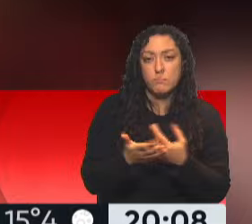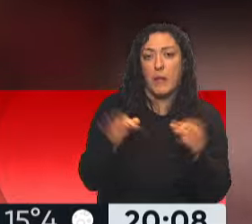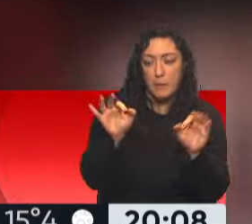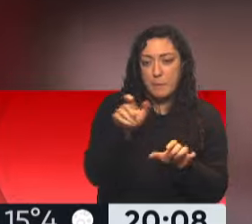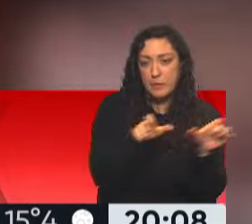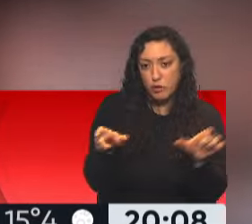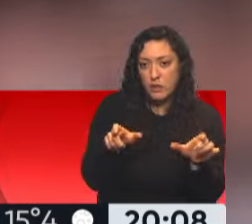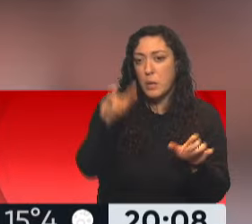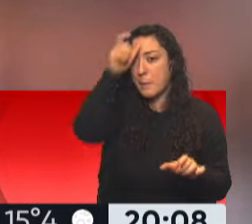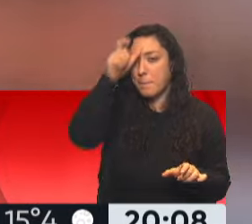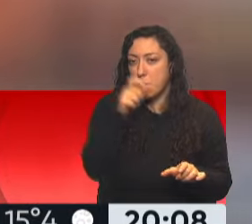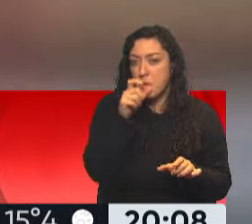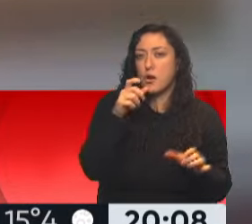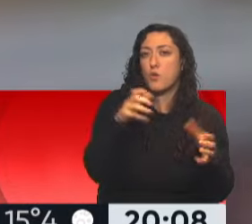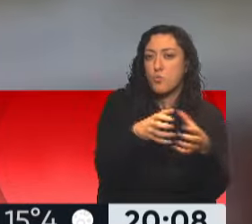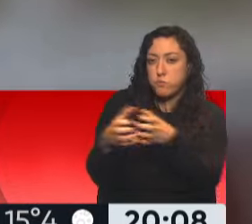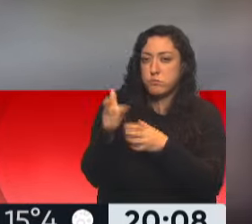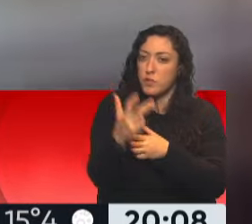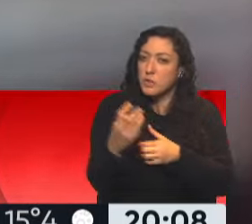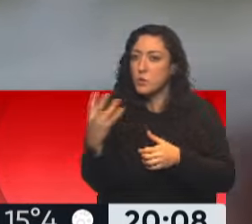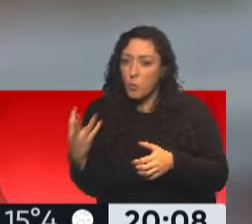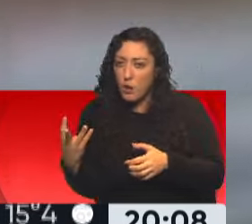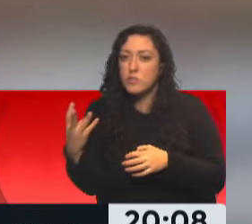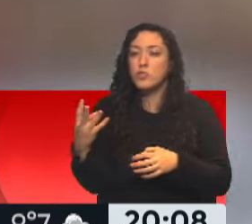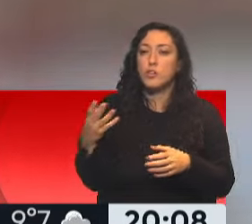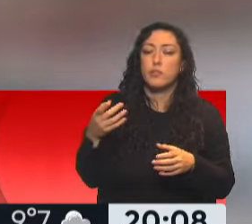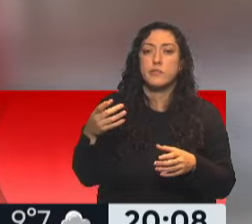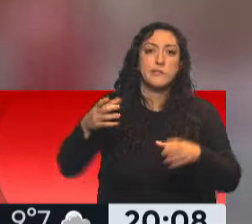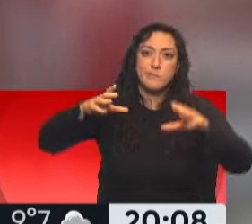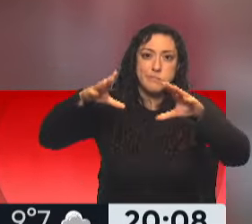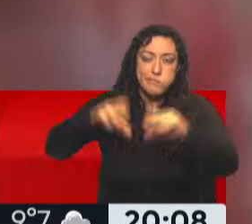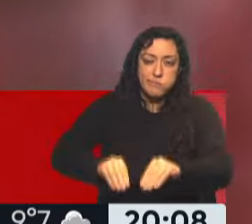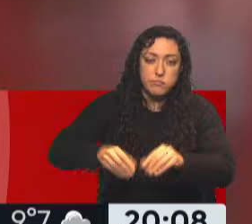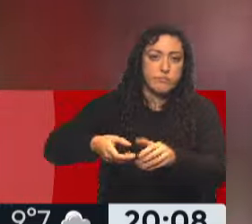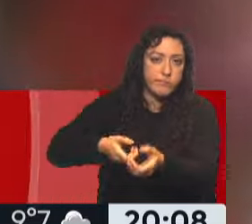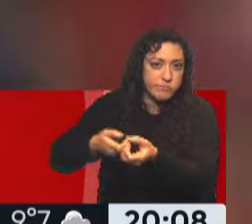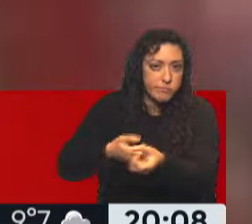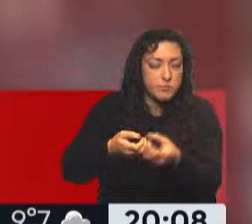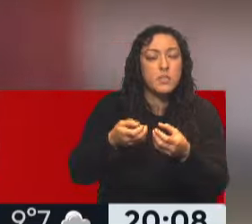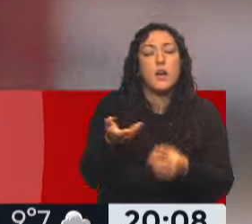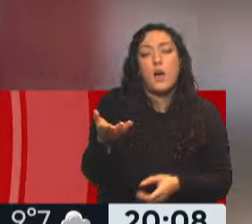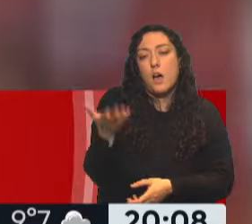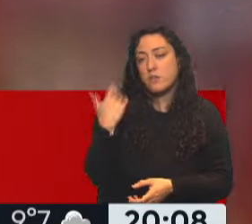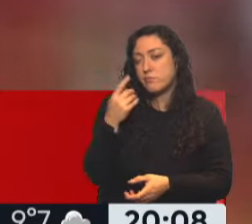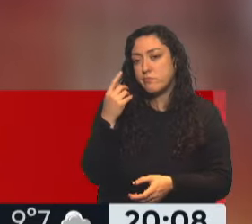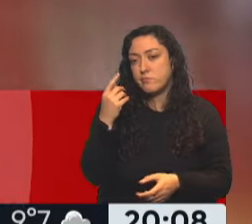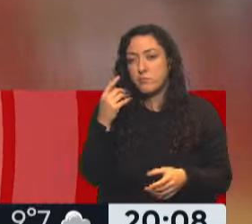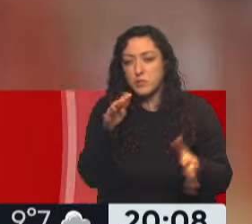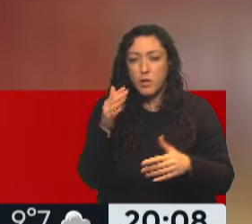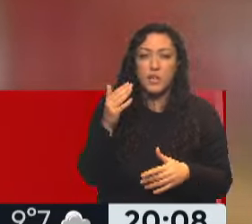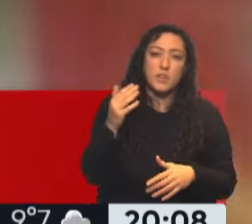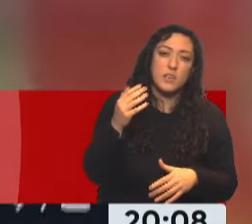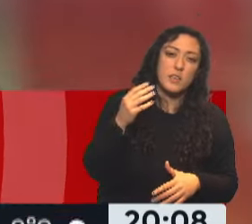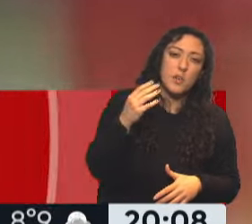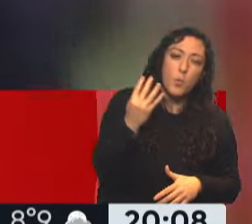bomberos al menos tres o cuatro se acercaron para iniciar los trabajos de control del fuego que se habría iniciado como decíamos a media tarde alrededor de